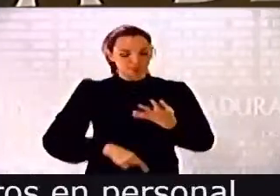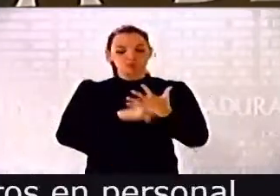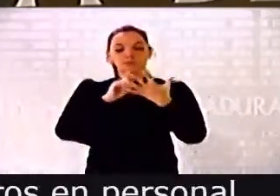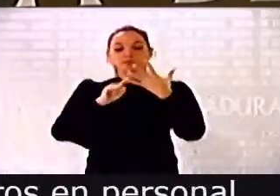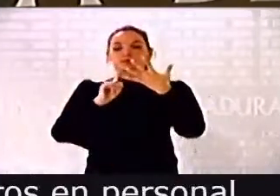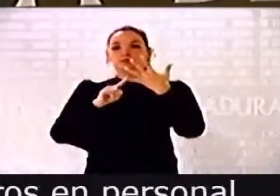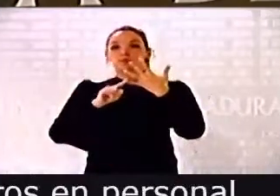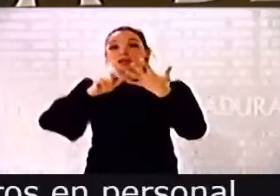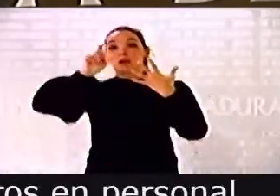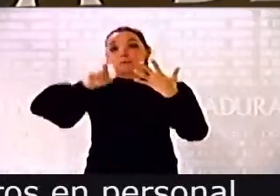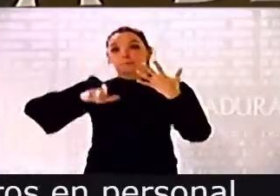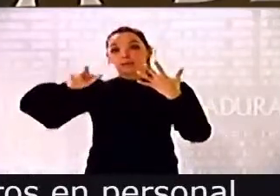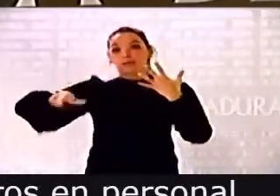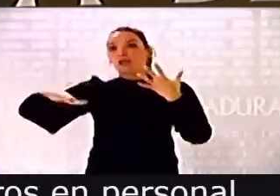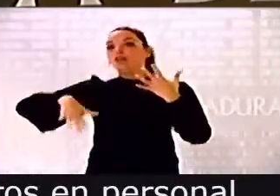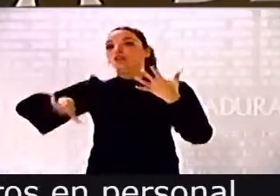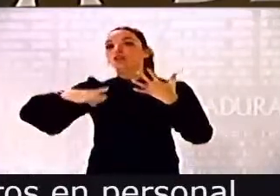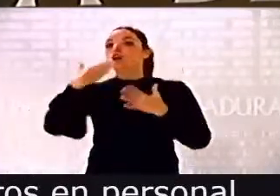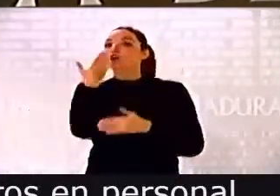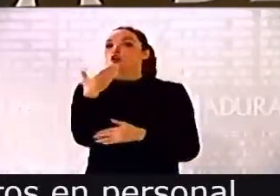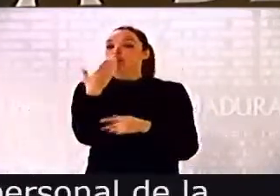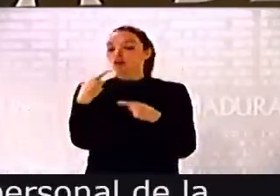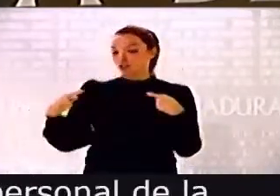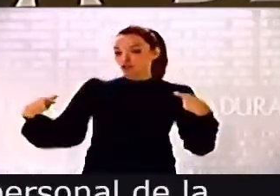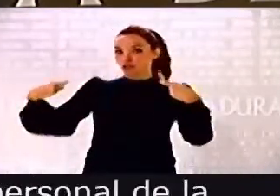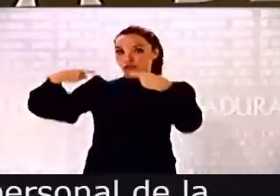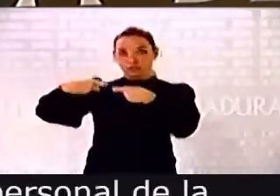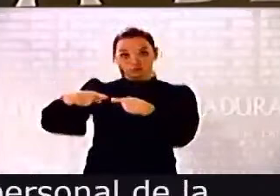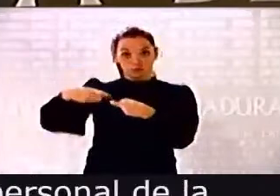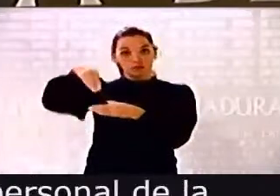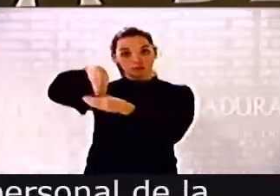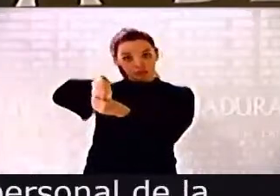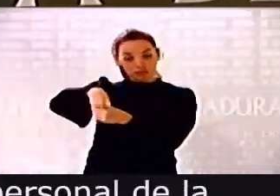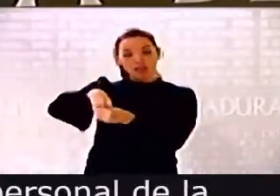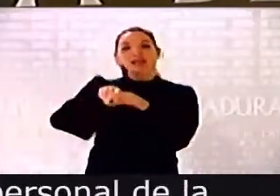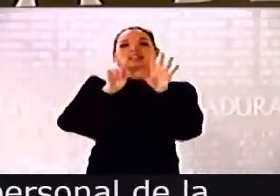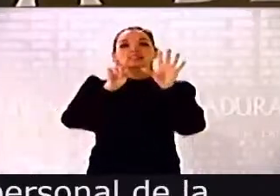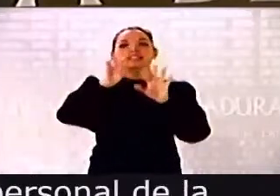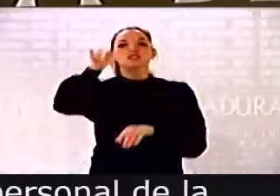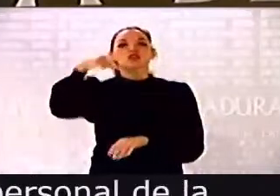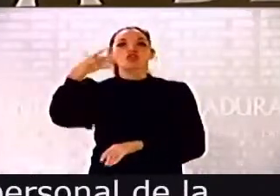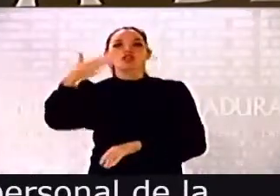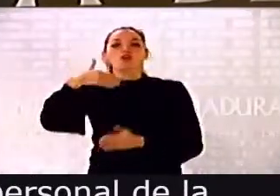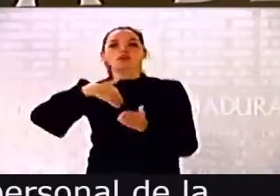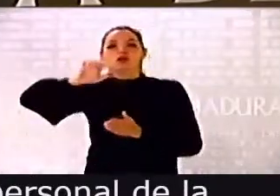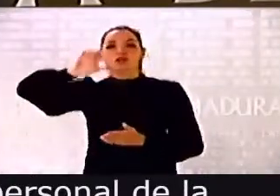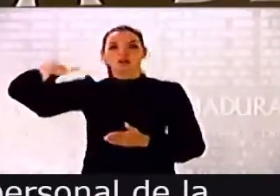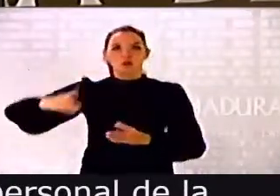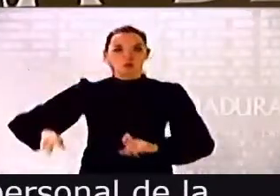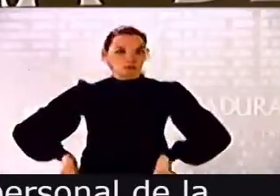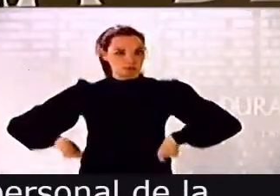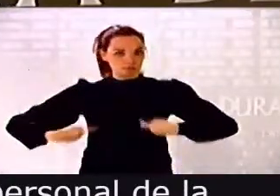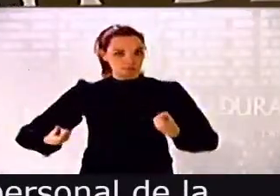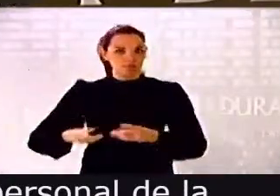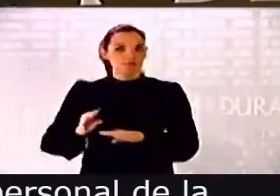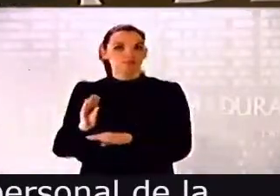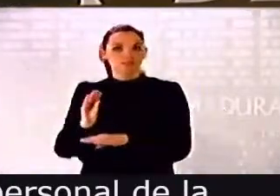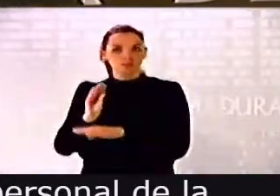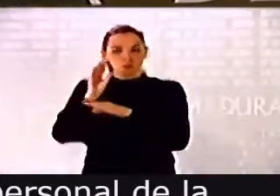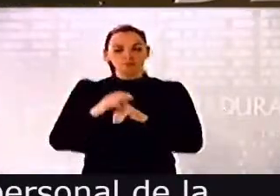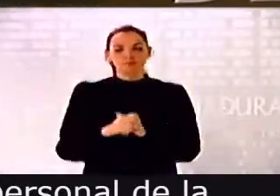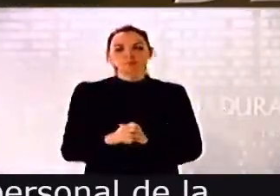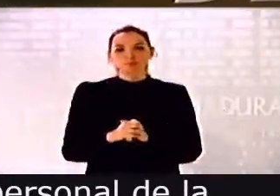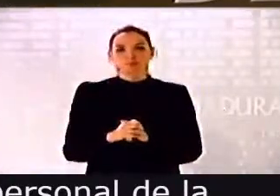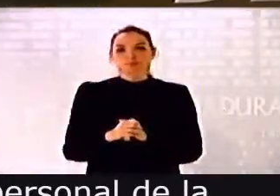Y en personal de la concertada, de educación concertada, 6,5 millones de euros. En